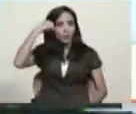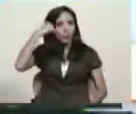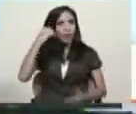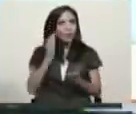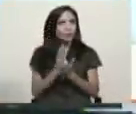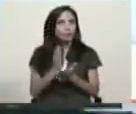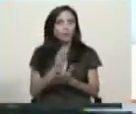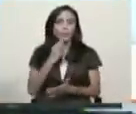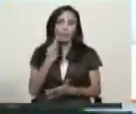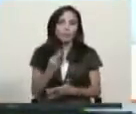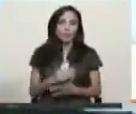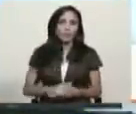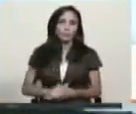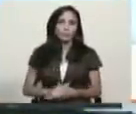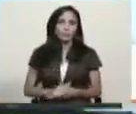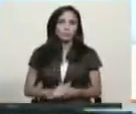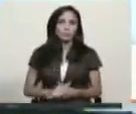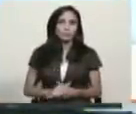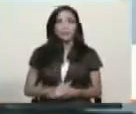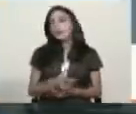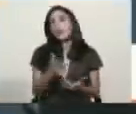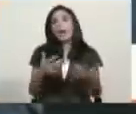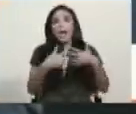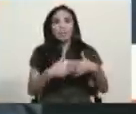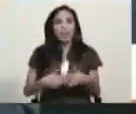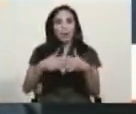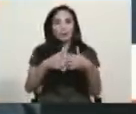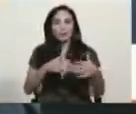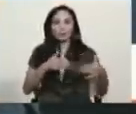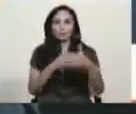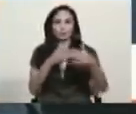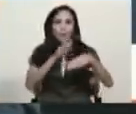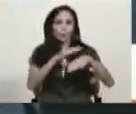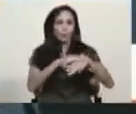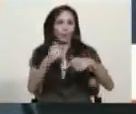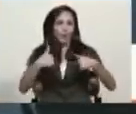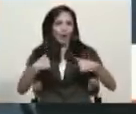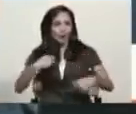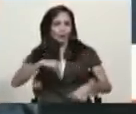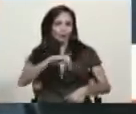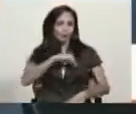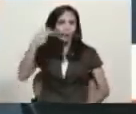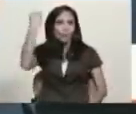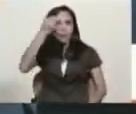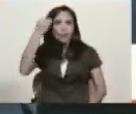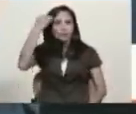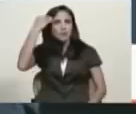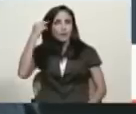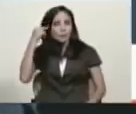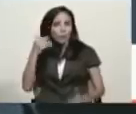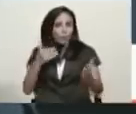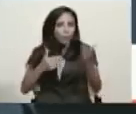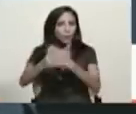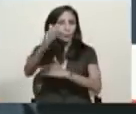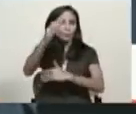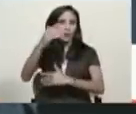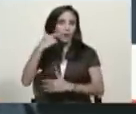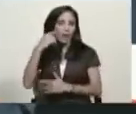Creo que es una de las razones por las cuales el imperialismo no ha podido con nosotros, porque siempre estamos pensando en avanzar, en